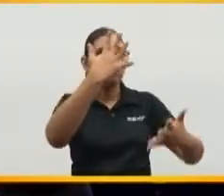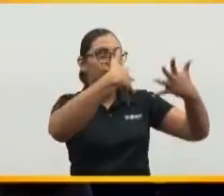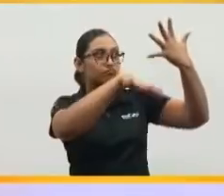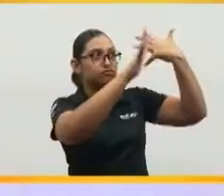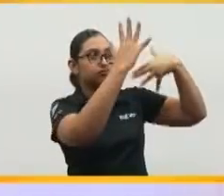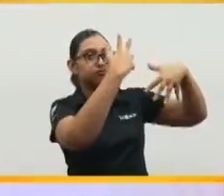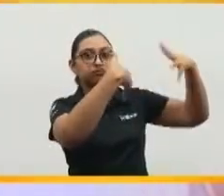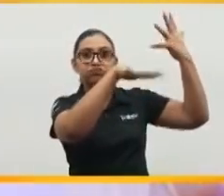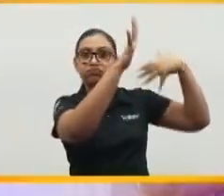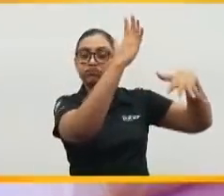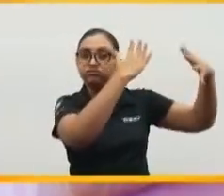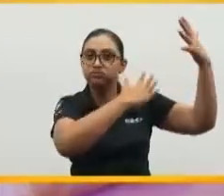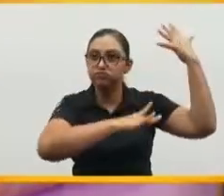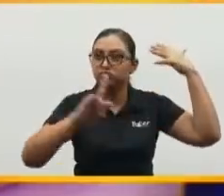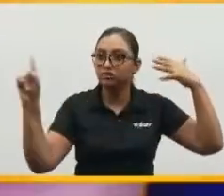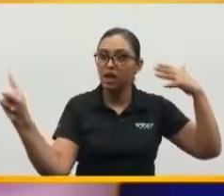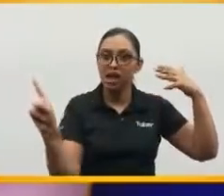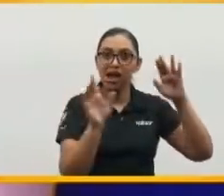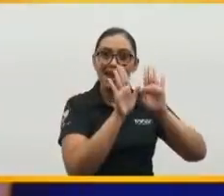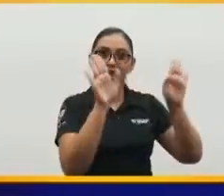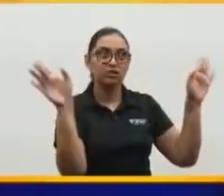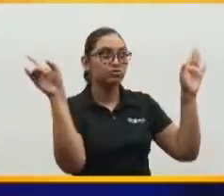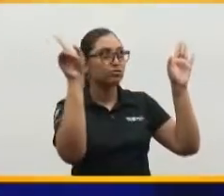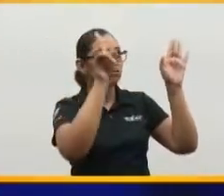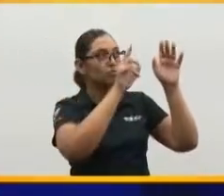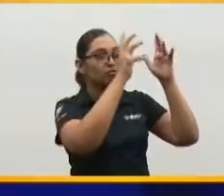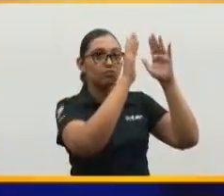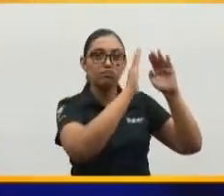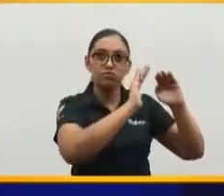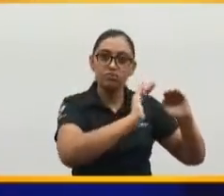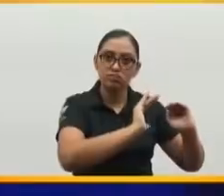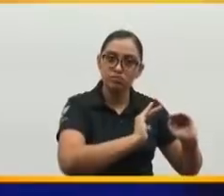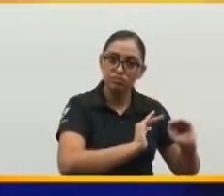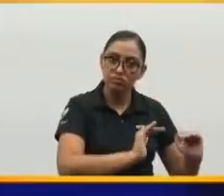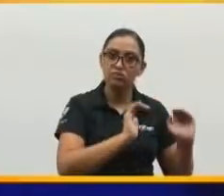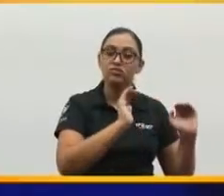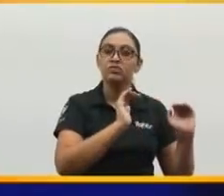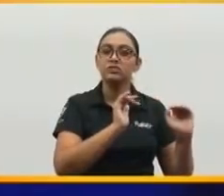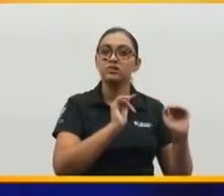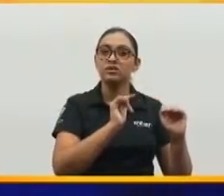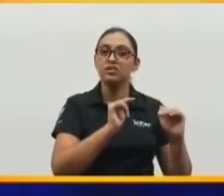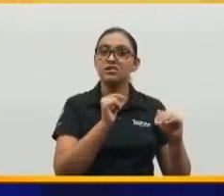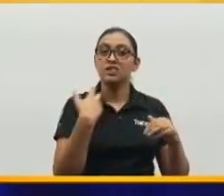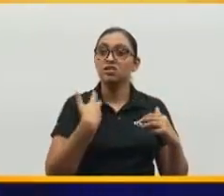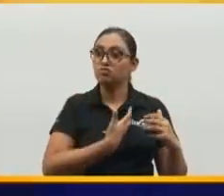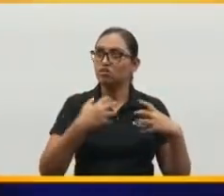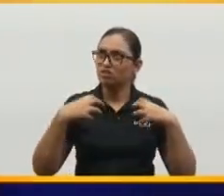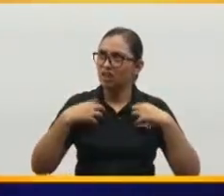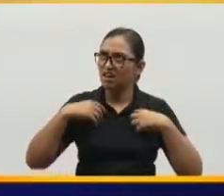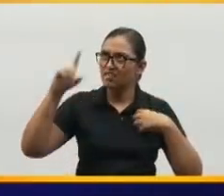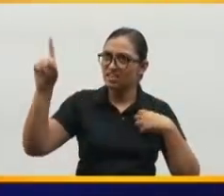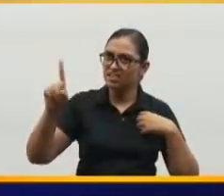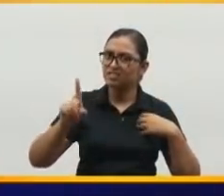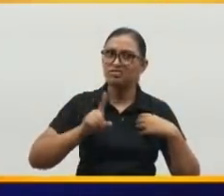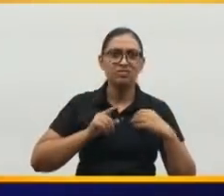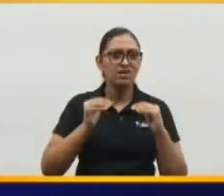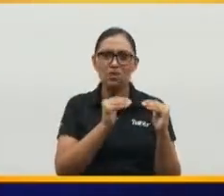Cuando Jesús llega a nuestra vida, créame, él canta tempestad tras tempestad que nosotros ni lo notamos ya.